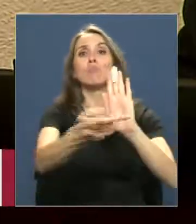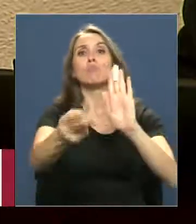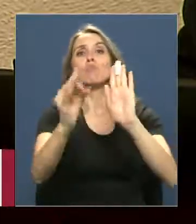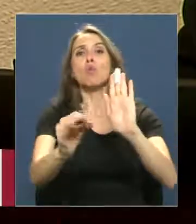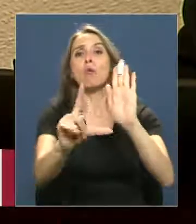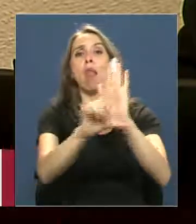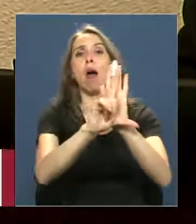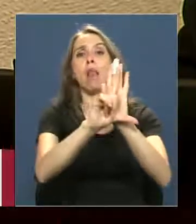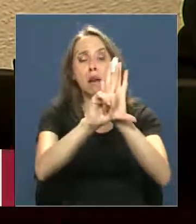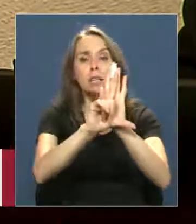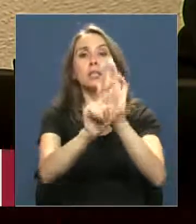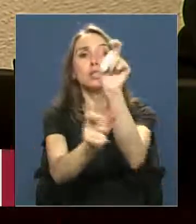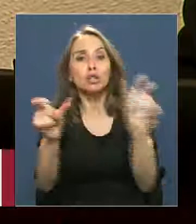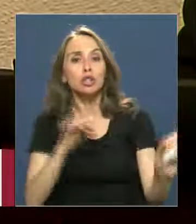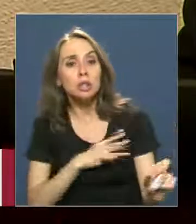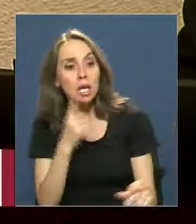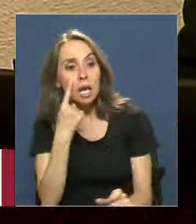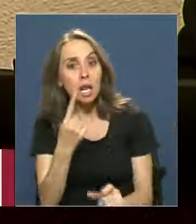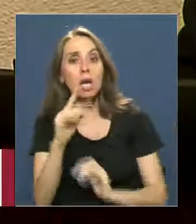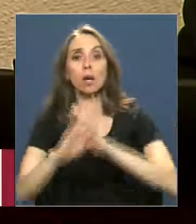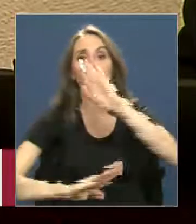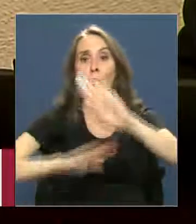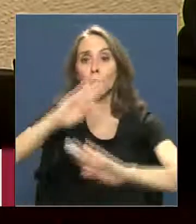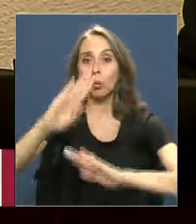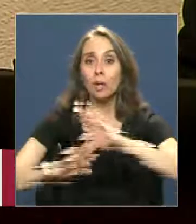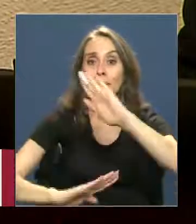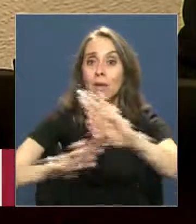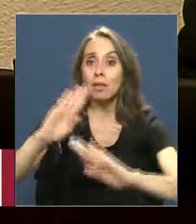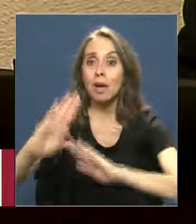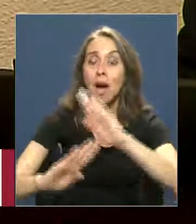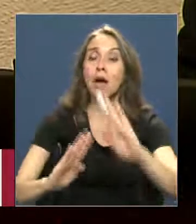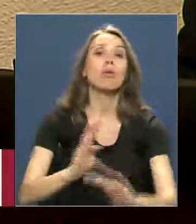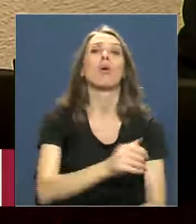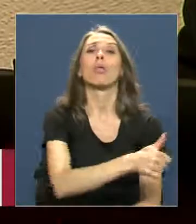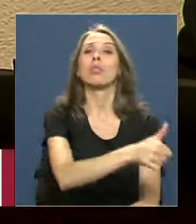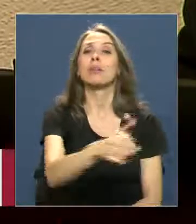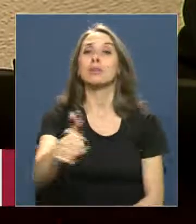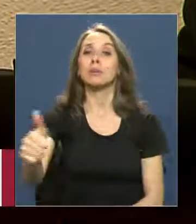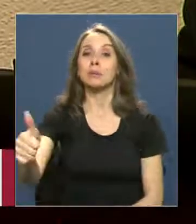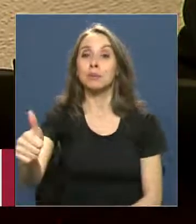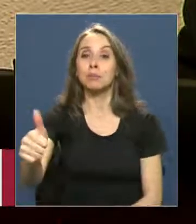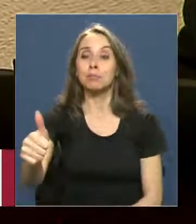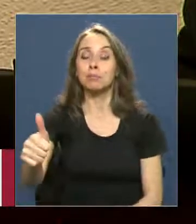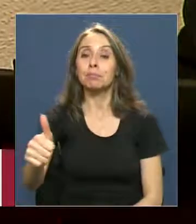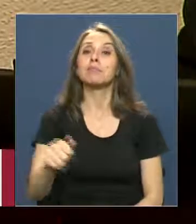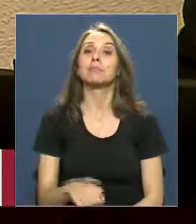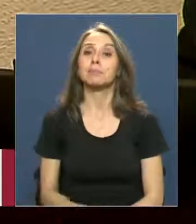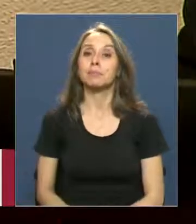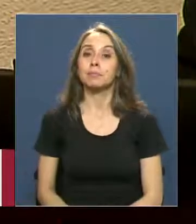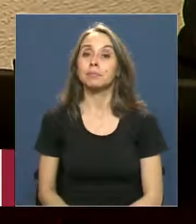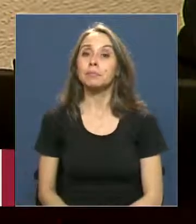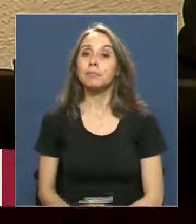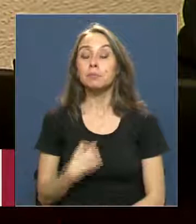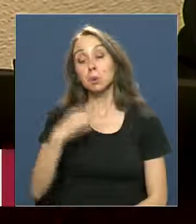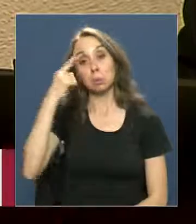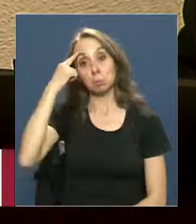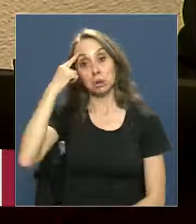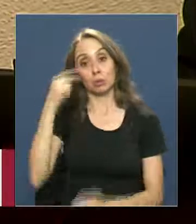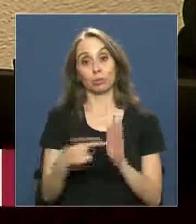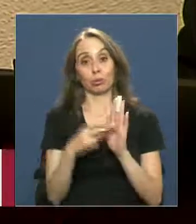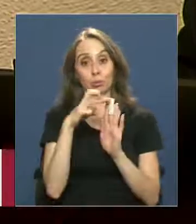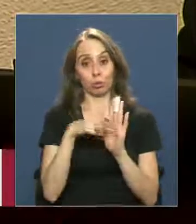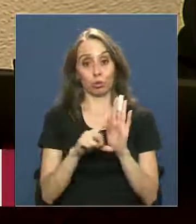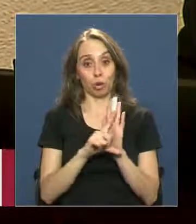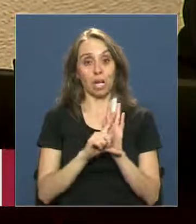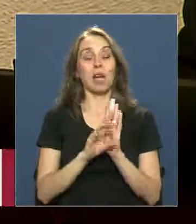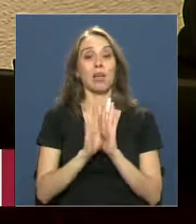que considerar y velar justamente por el cuidado y la protección de todas las personas. Por lo tanto, me parece que este proyecto hoy